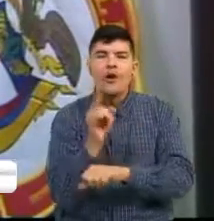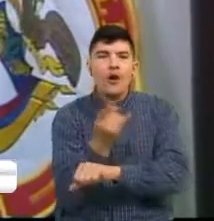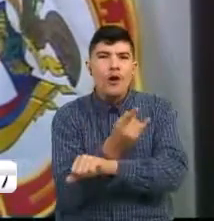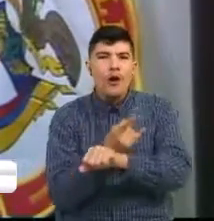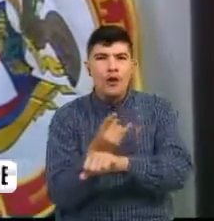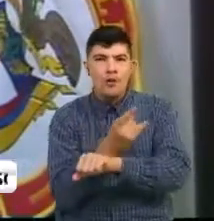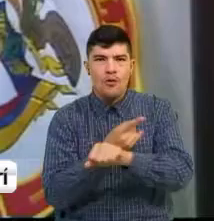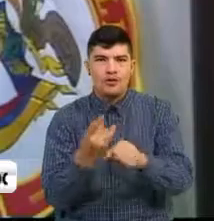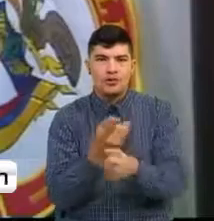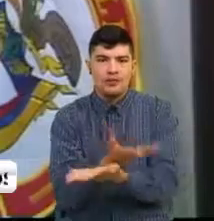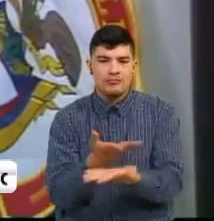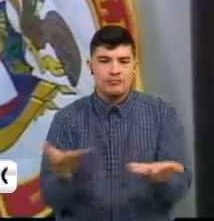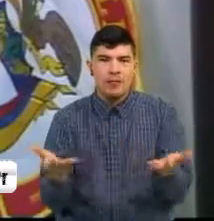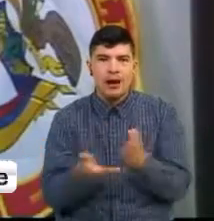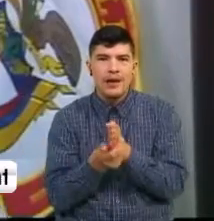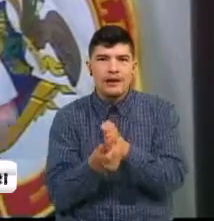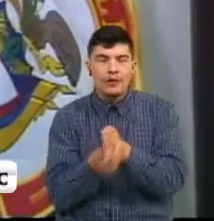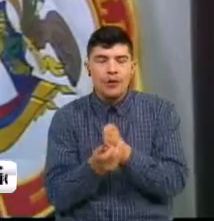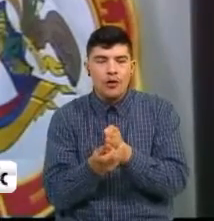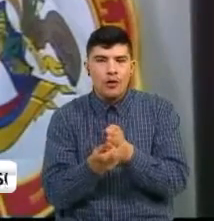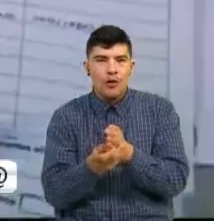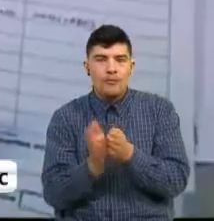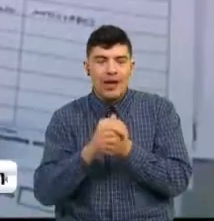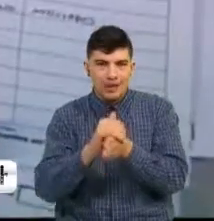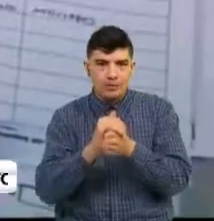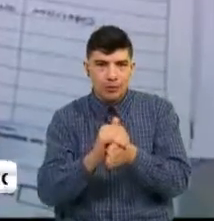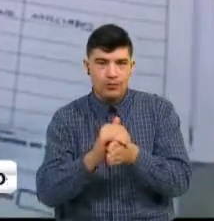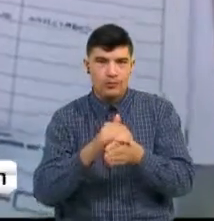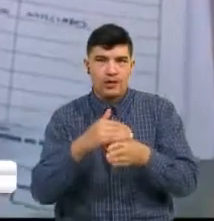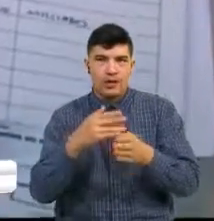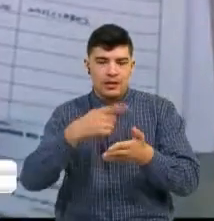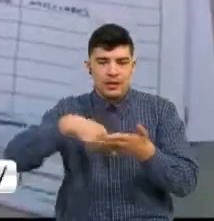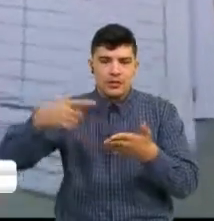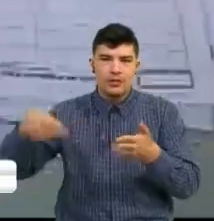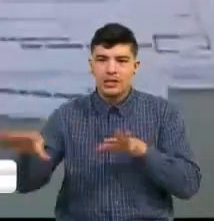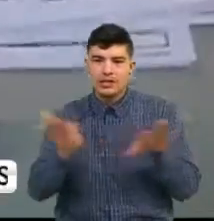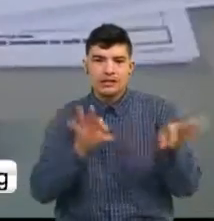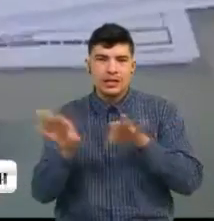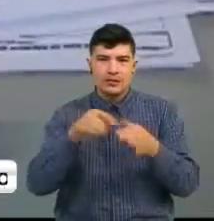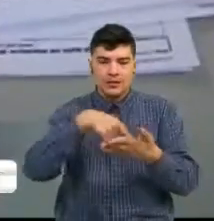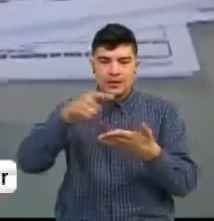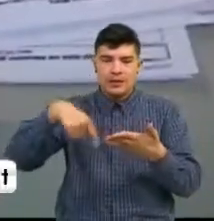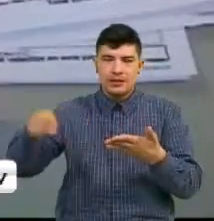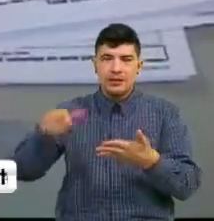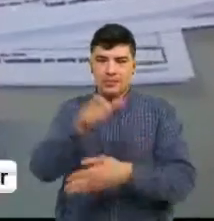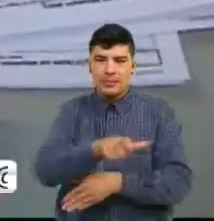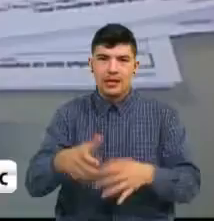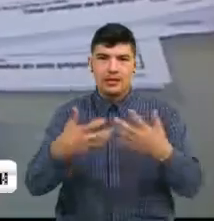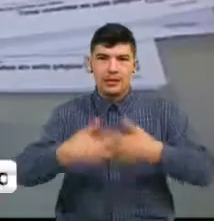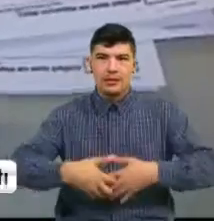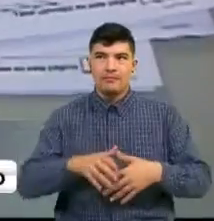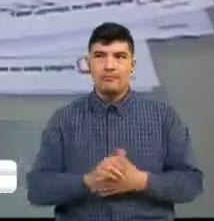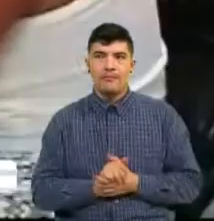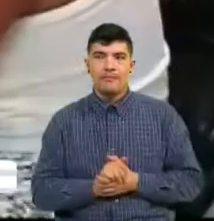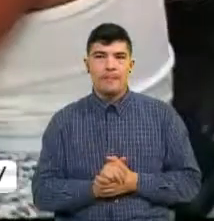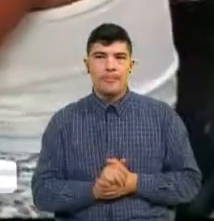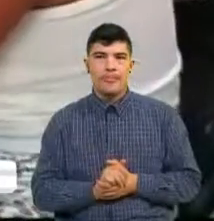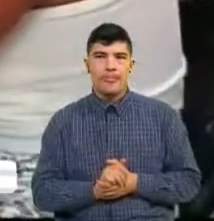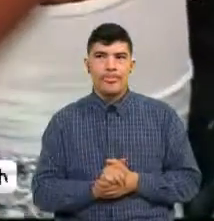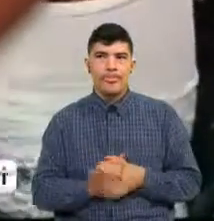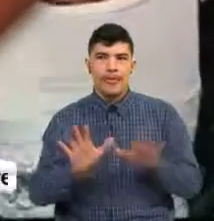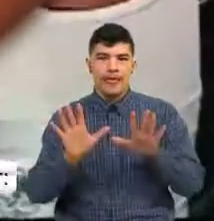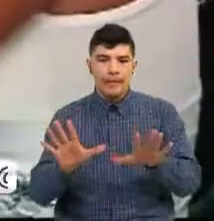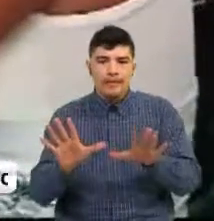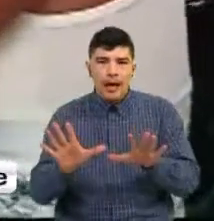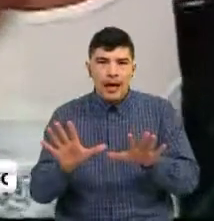la no utilización de los mecanismos de contratación a través de la licitación pública para seleccionar los contratistas, el congelamiento de la nómina estatal,